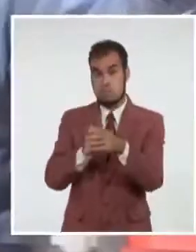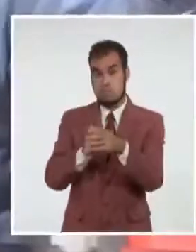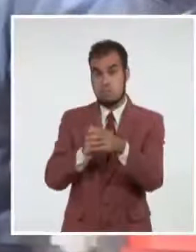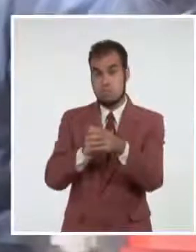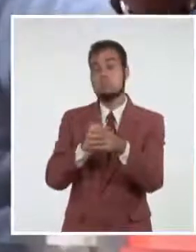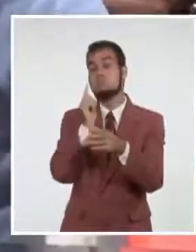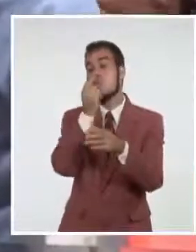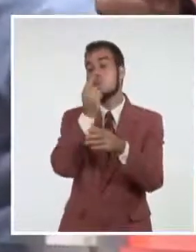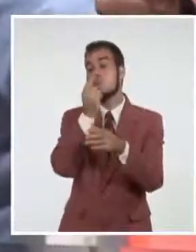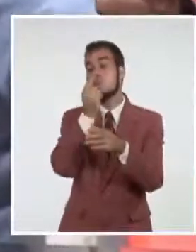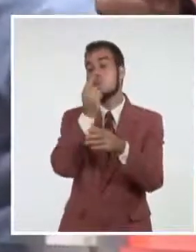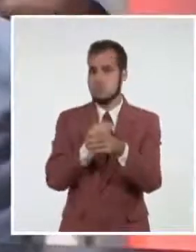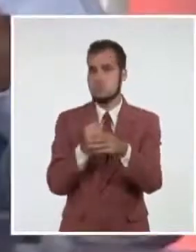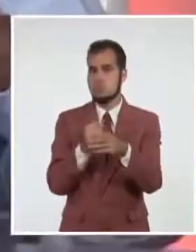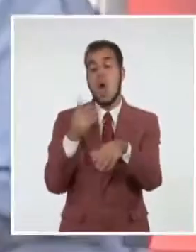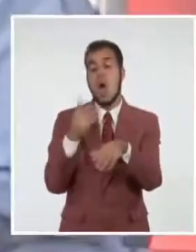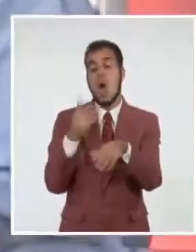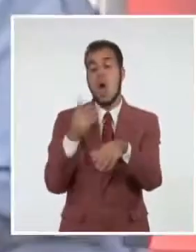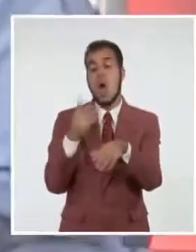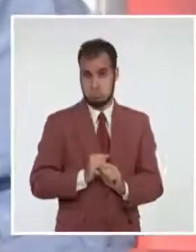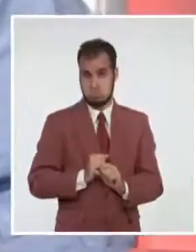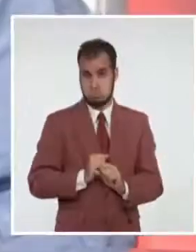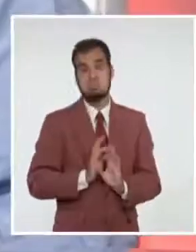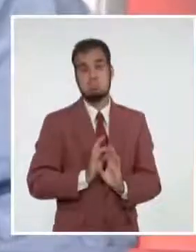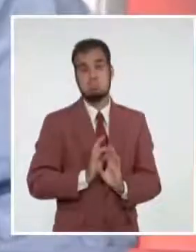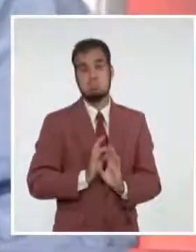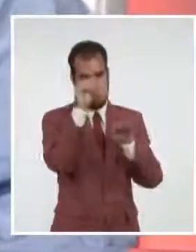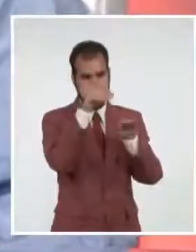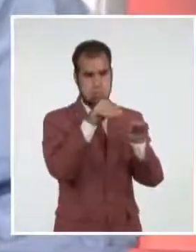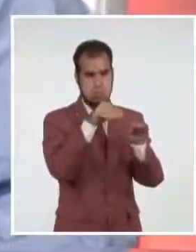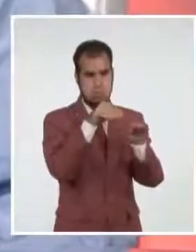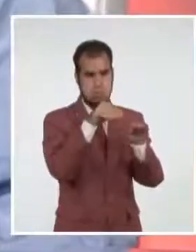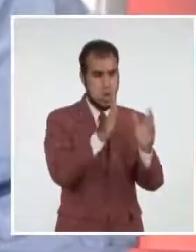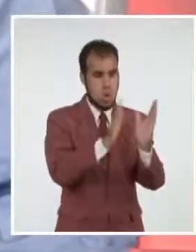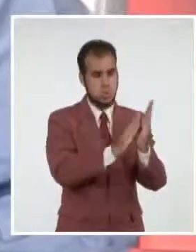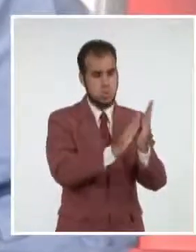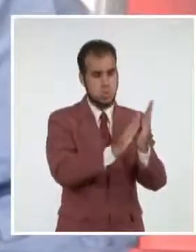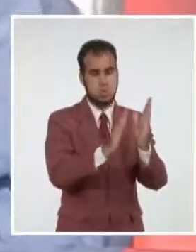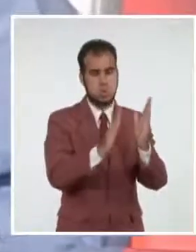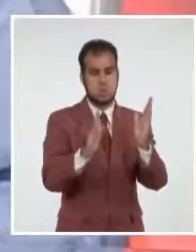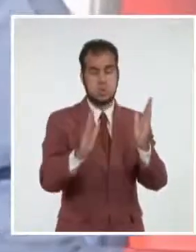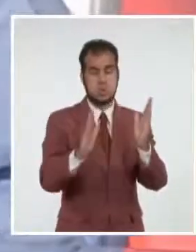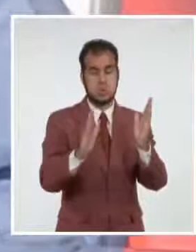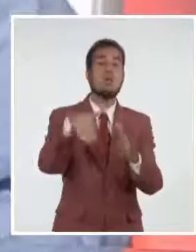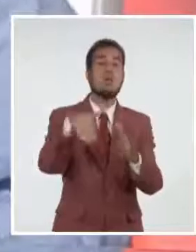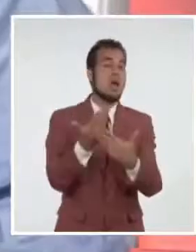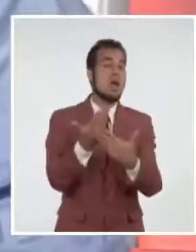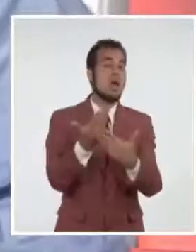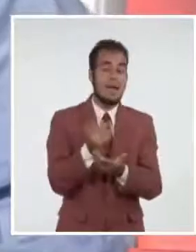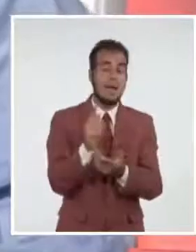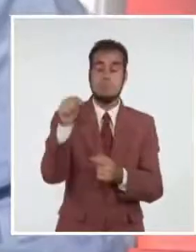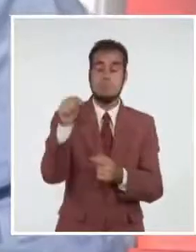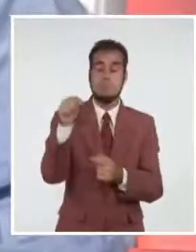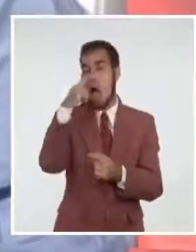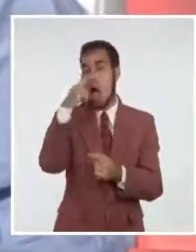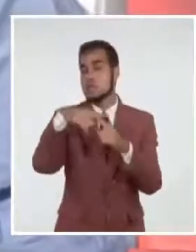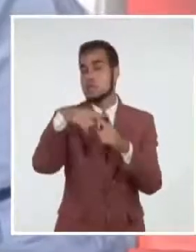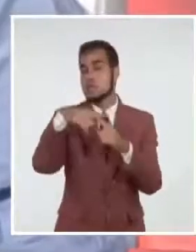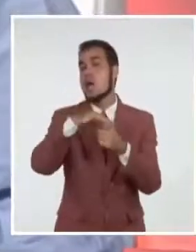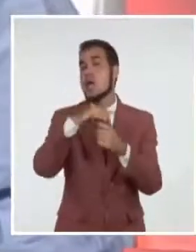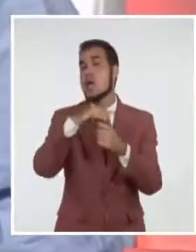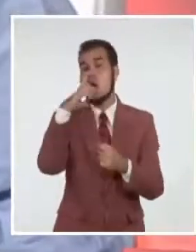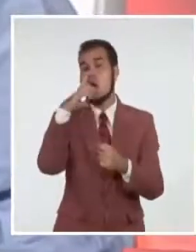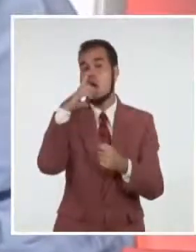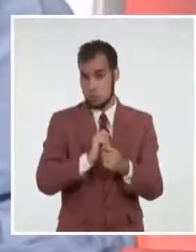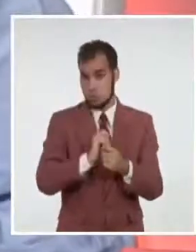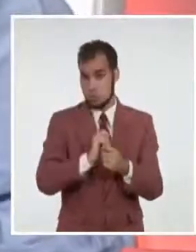a partir del momento que yo tuve el test de antígeno positivo, que después se confirmó. Y entonces,